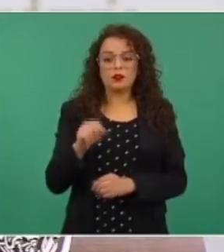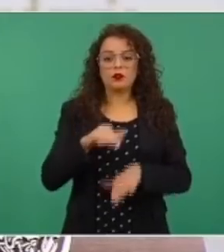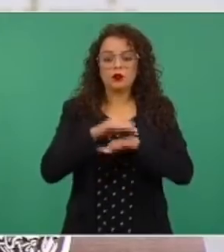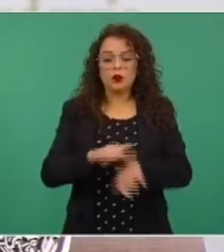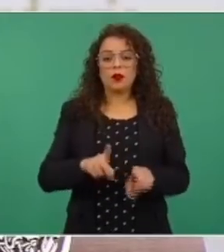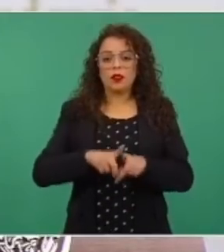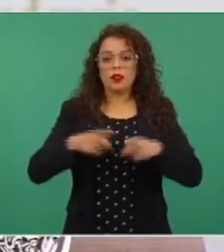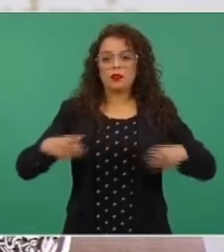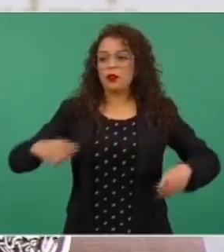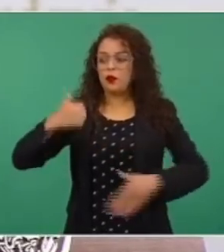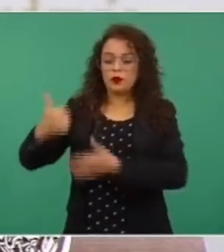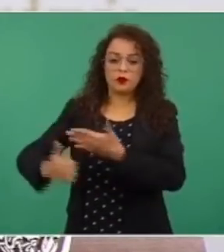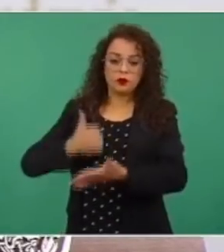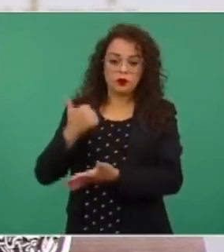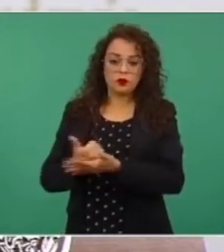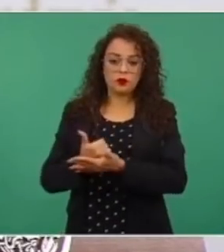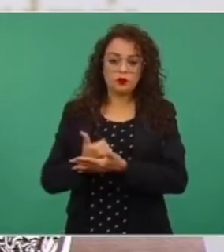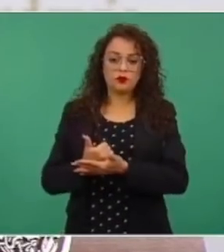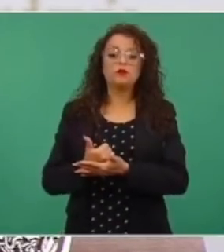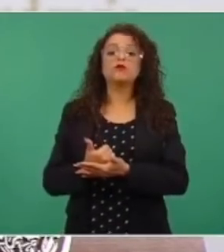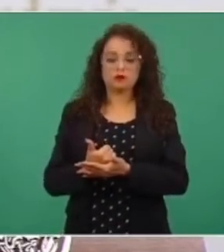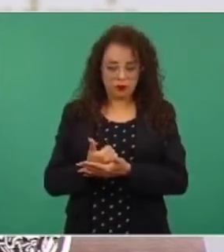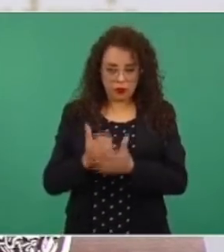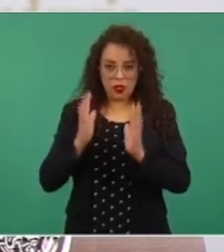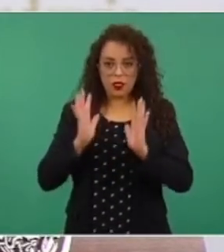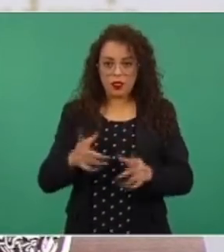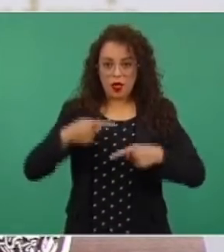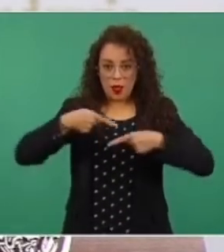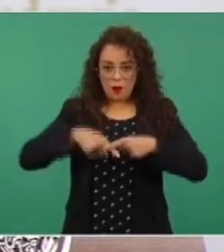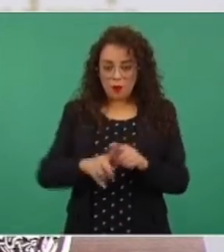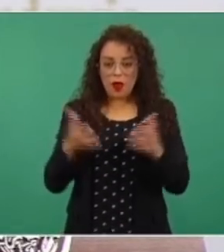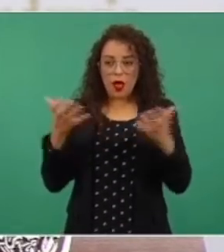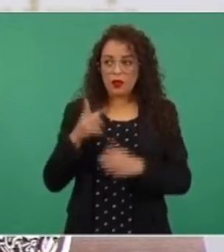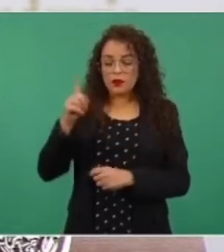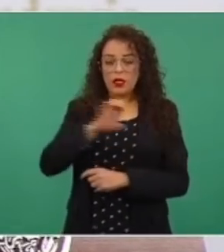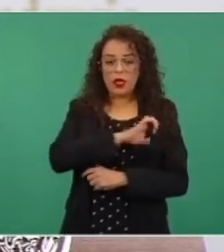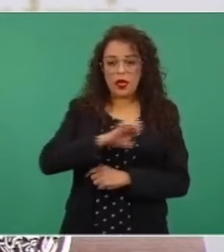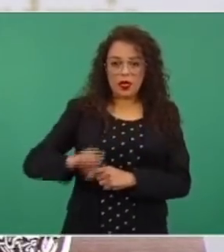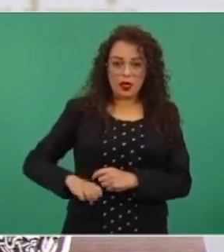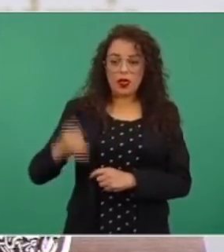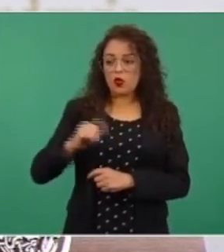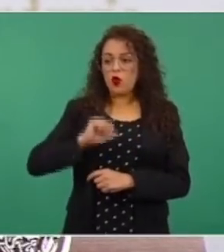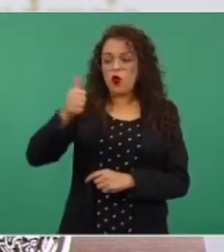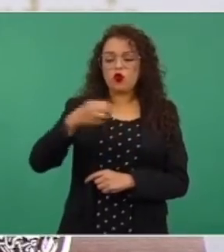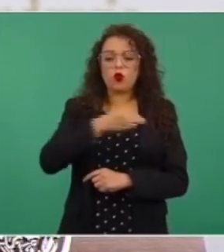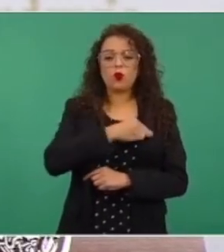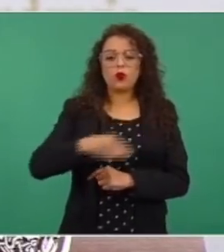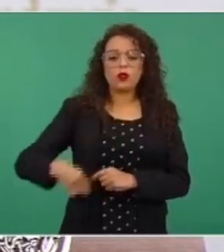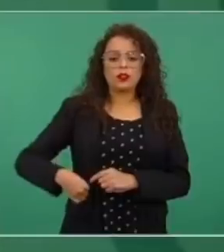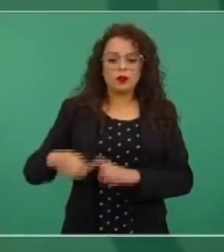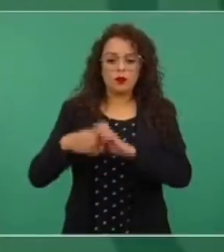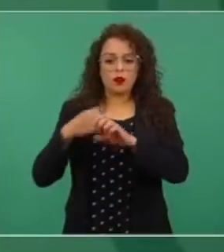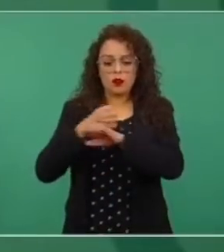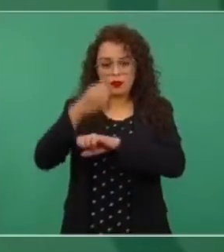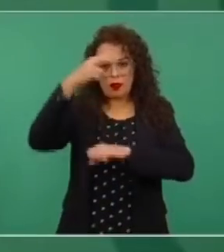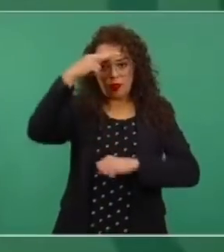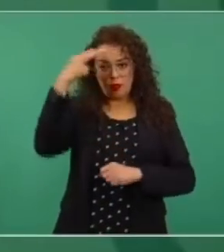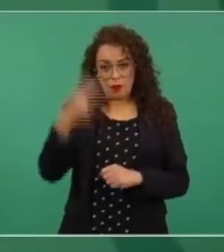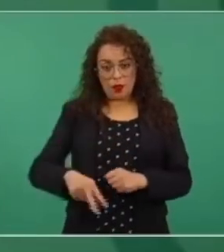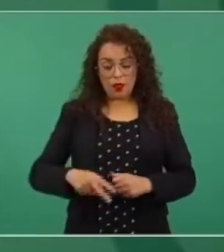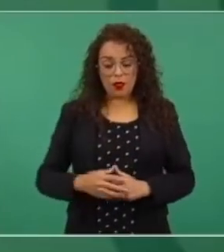urbano se están aplicando en Ecatepec y en otros municipios del Estado de México,